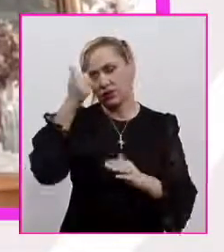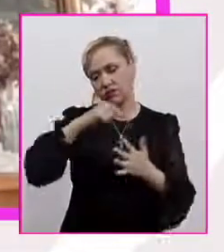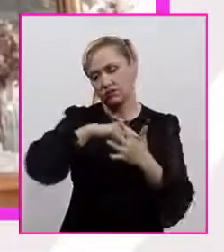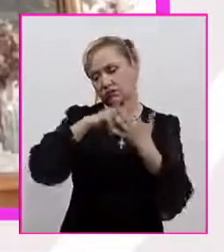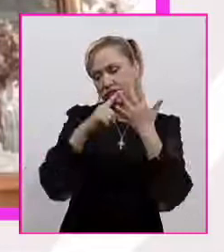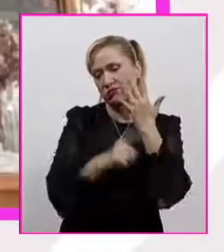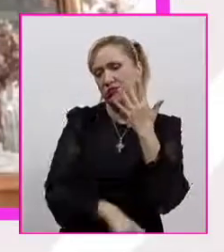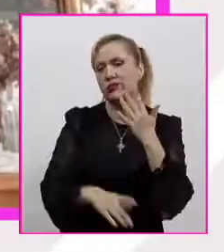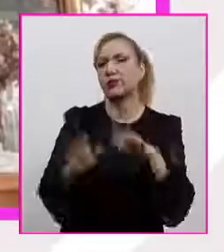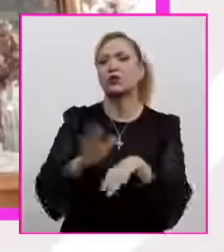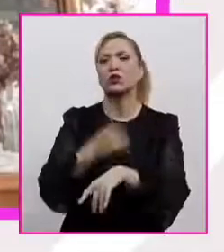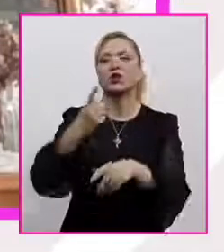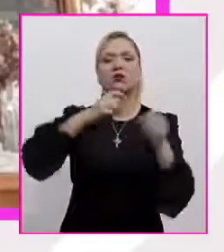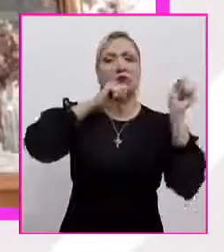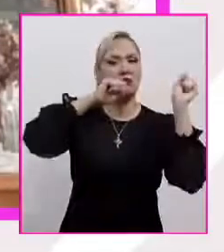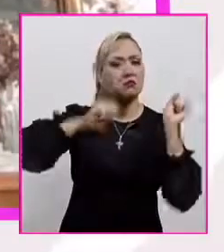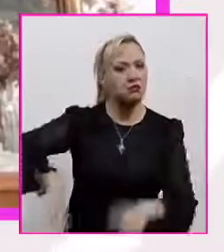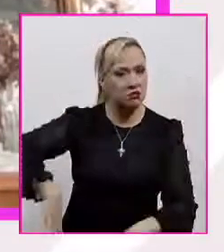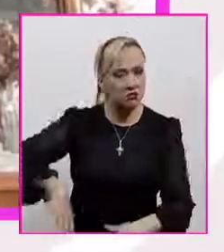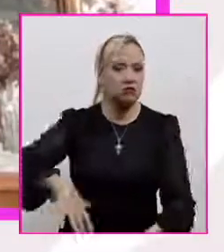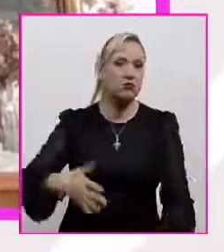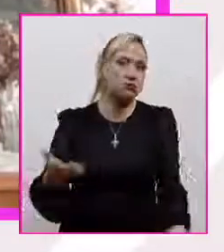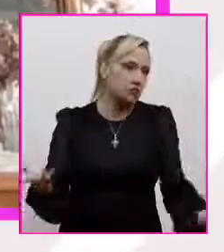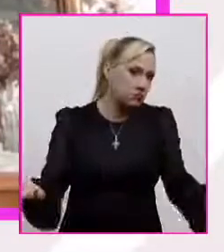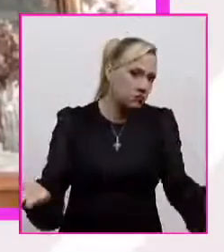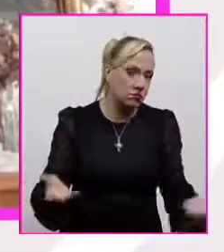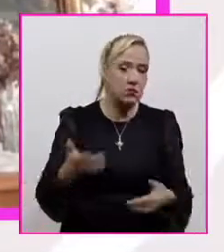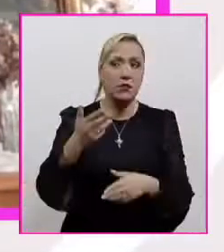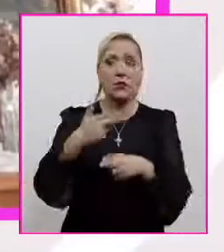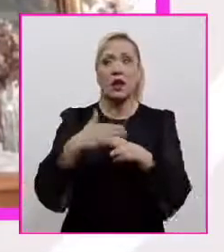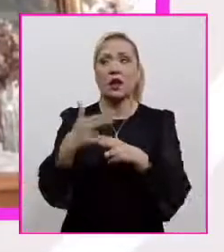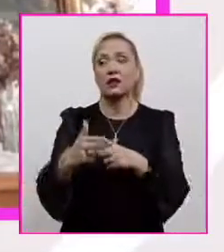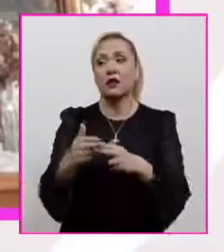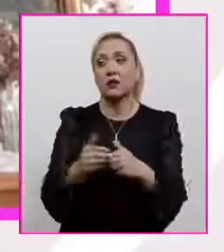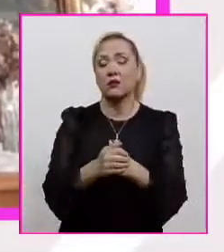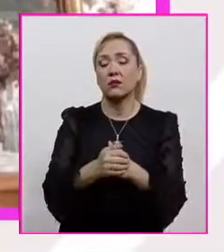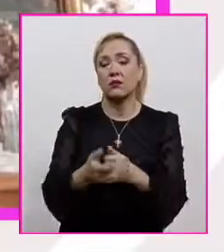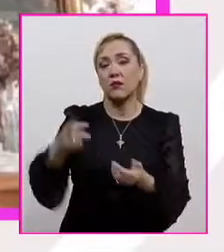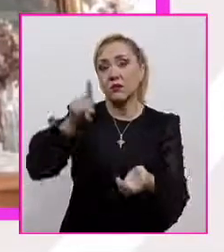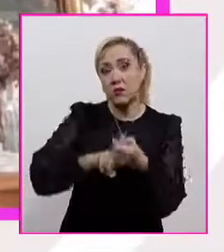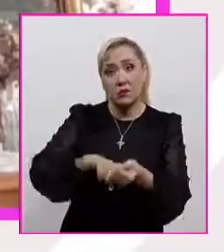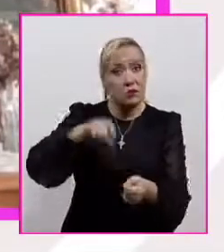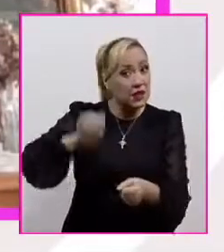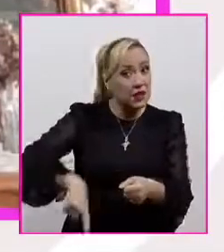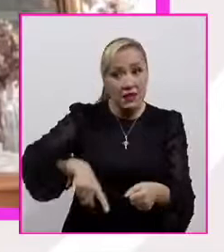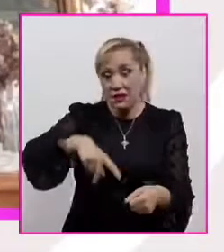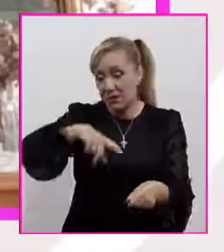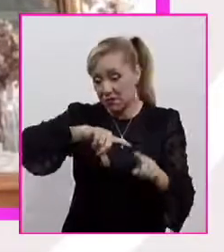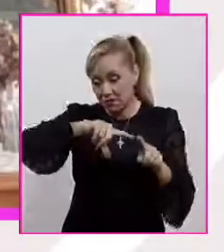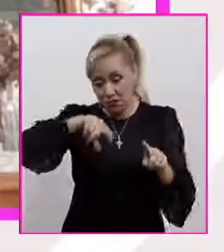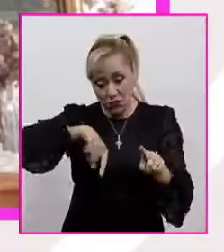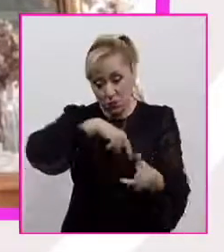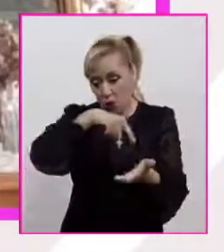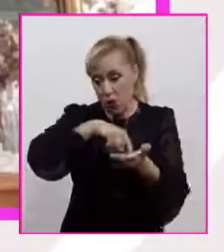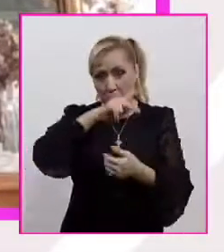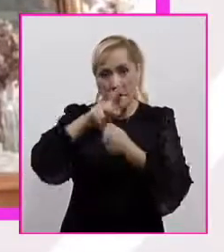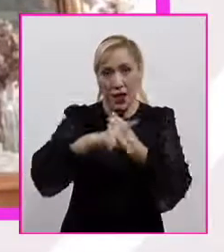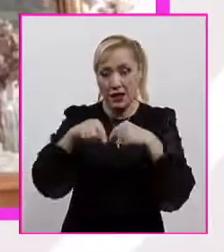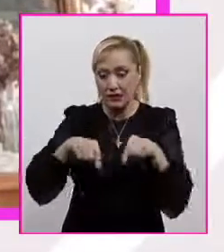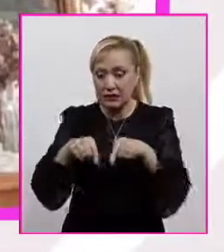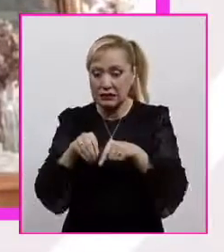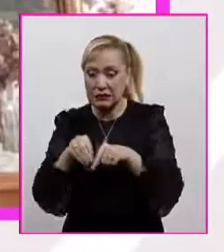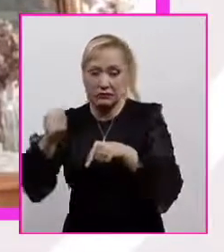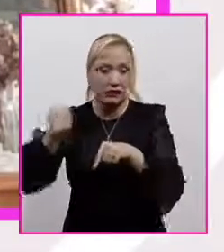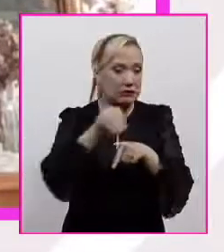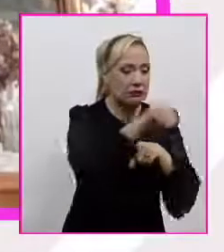los estados-nación, como los conocemos hoy, incluso movilidad en su interior. Entre ellos encontramos los asociados también